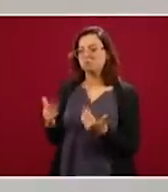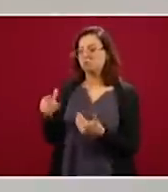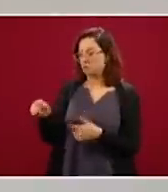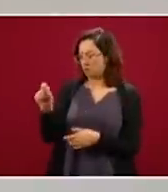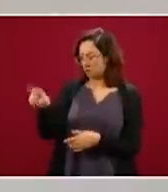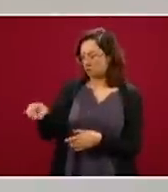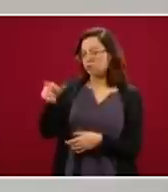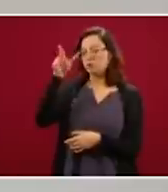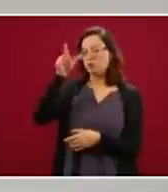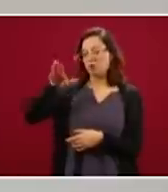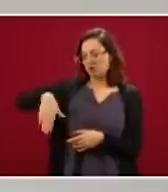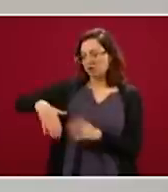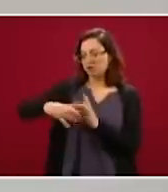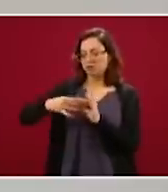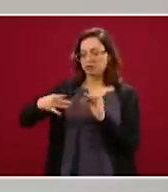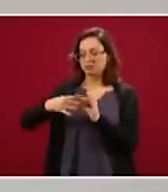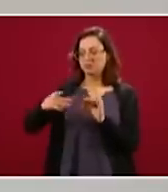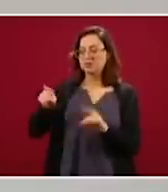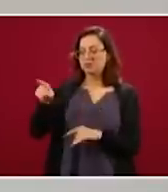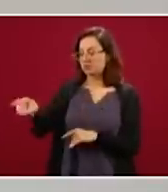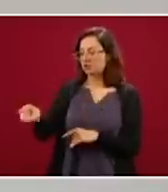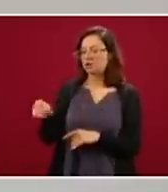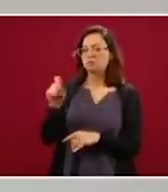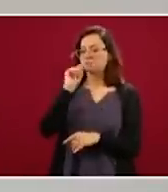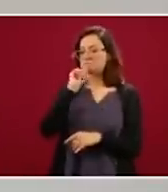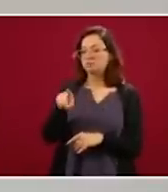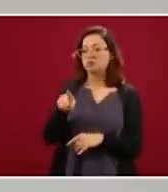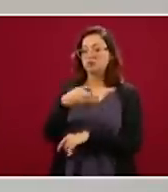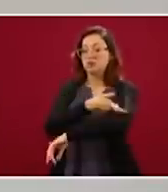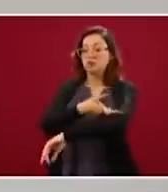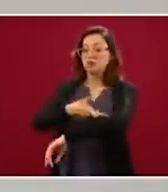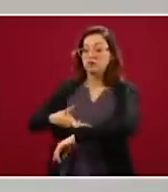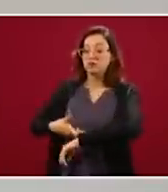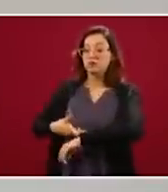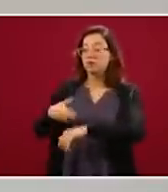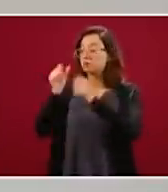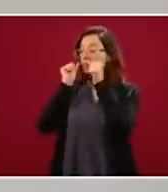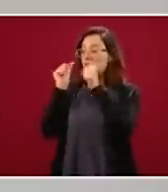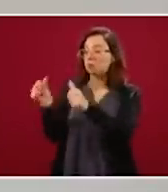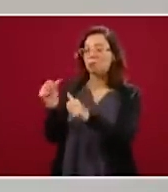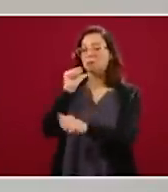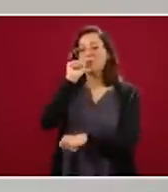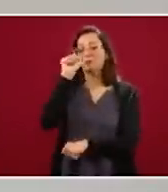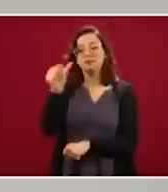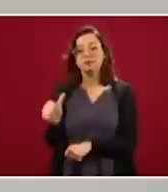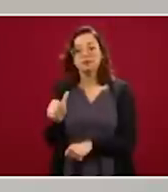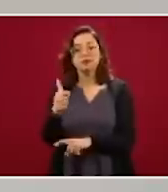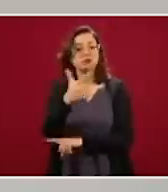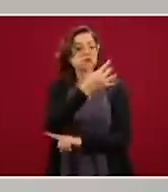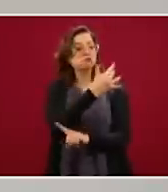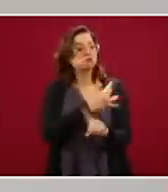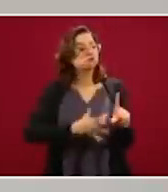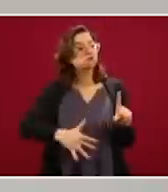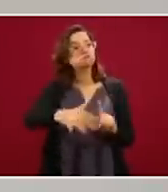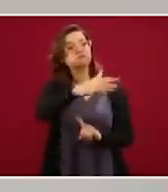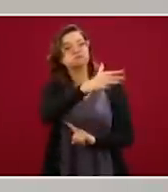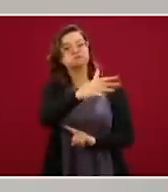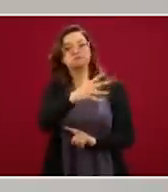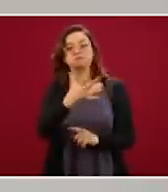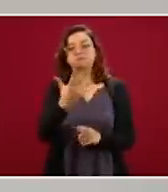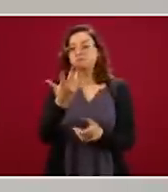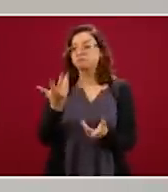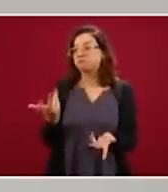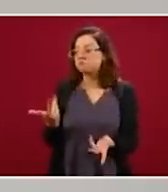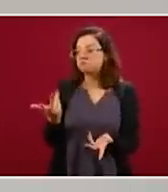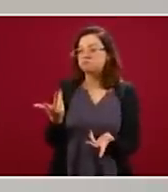señala en su interrogante, a la familia y, desde luego, a que la sociedad nos